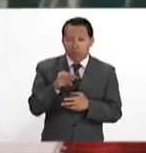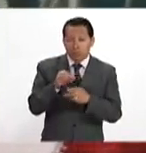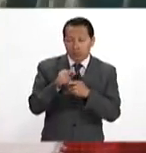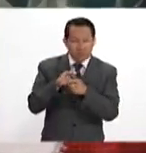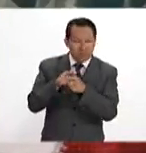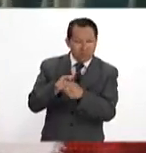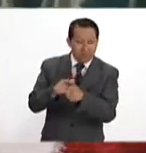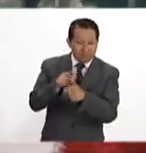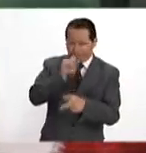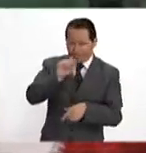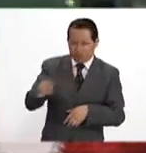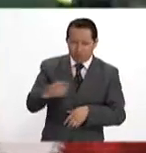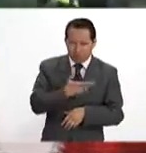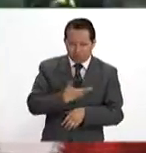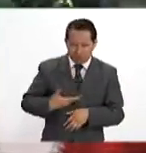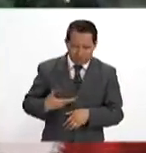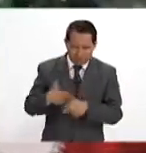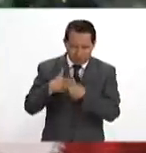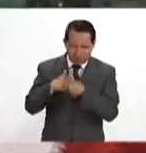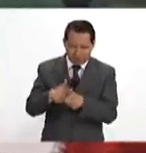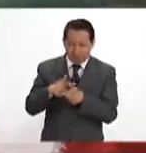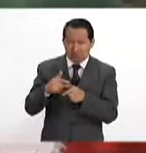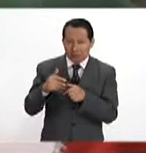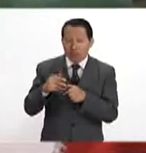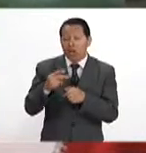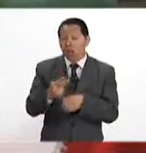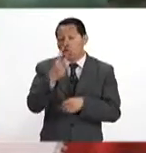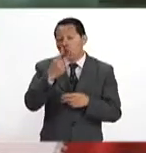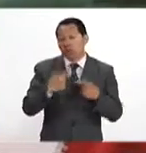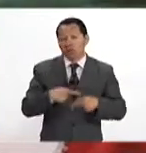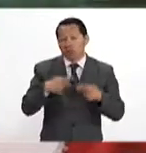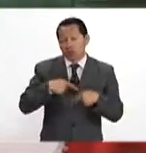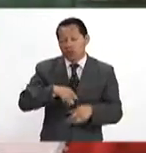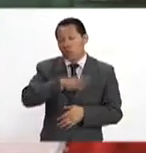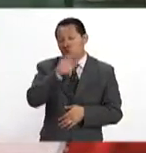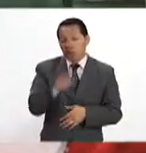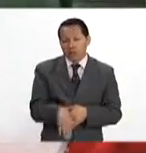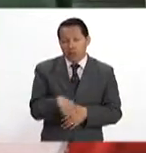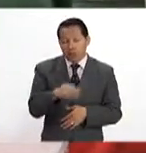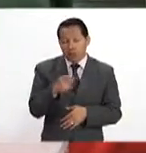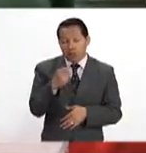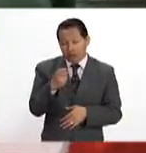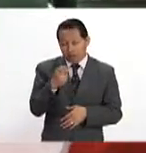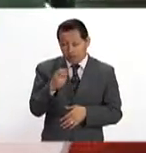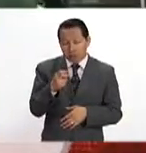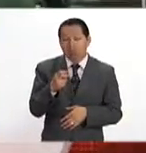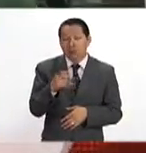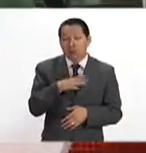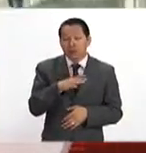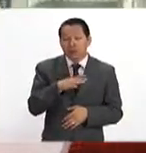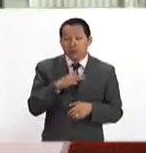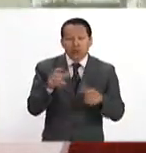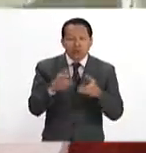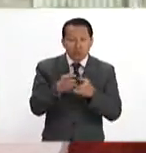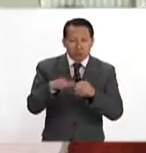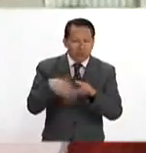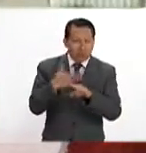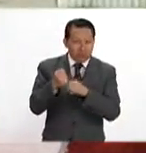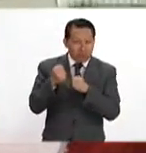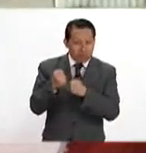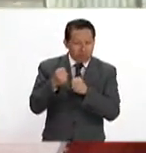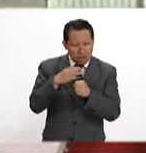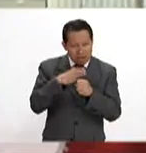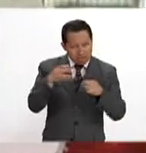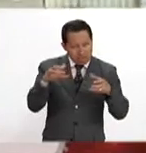Uhuru Kenyatta. Por lo menos 2 personas murieron en el barrio de Matadere principal bastión del opositor Raila Odinga.